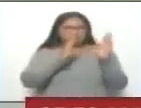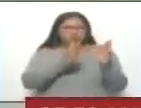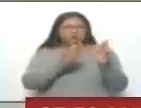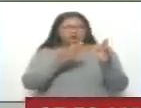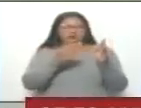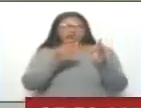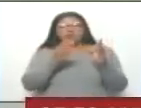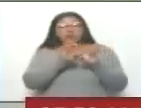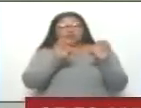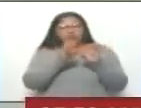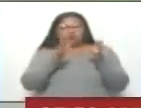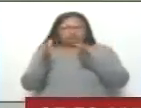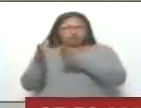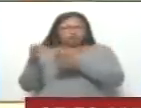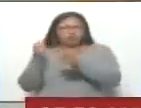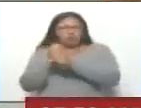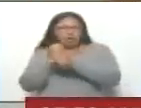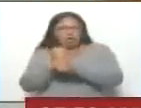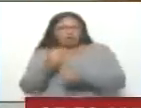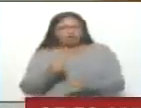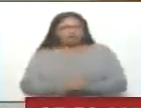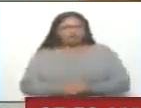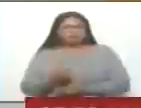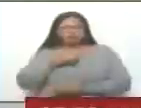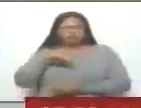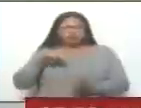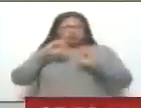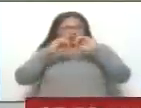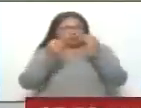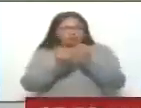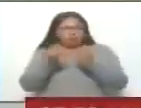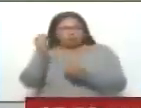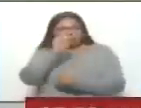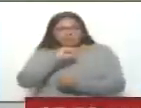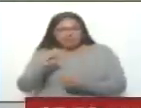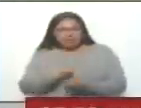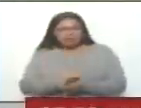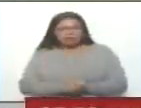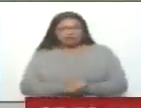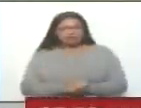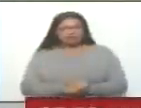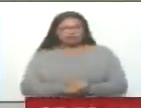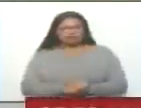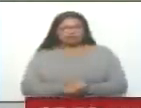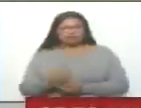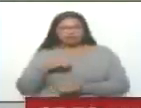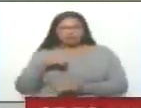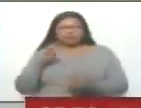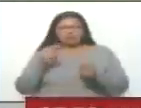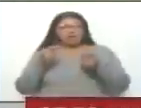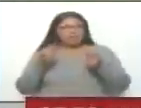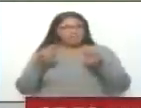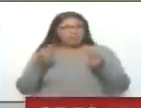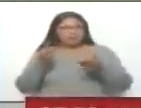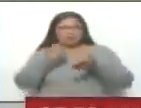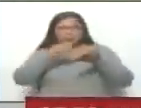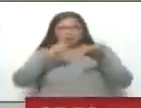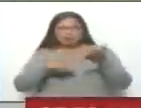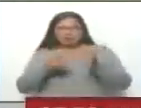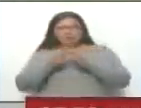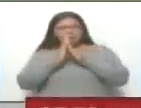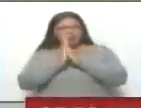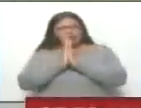Trabajadores. Nosotros, desde las organizaciones sindicales, pretendemos que lo más pronto posible se esté firmando la convención